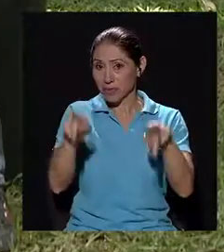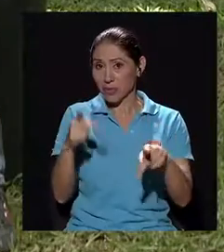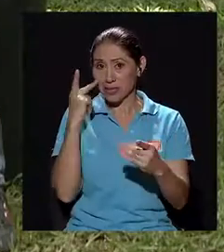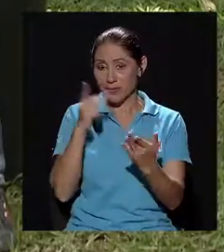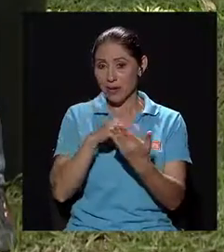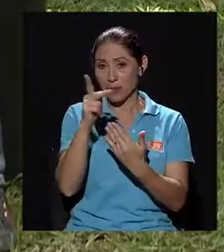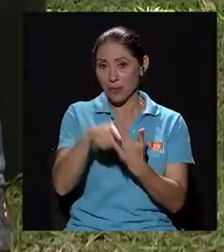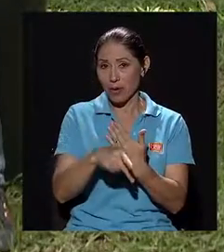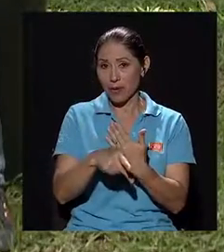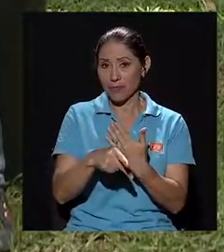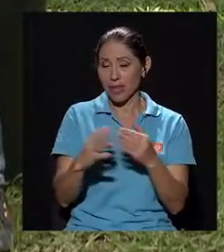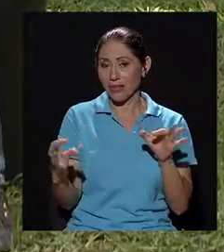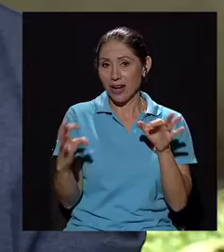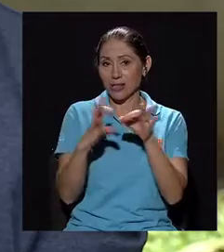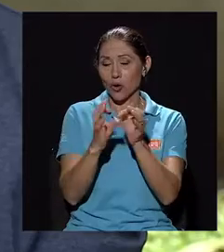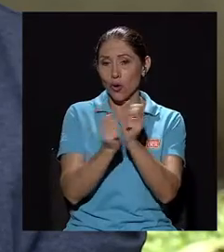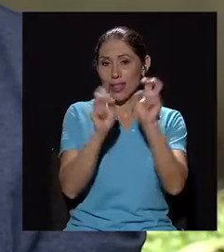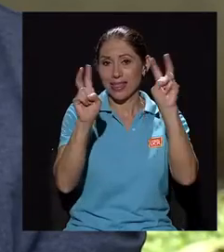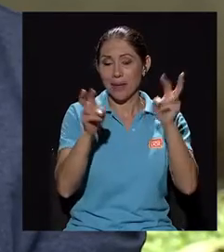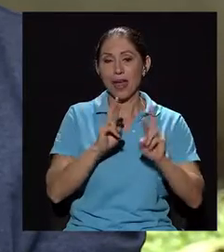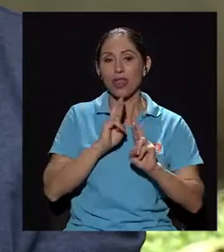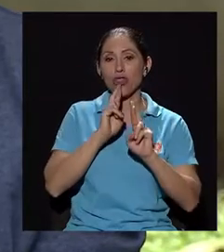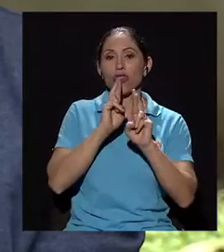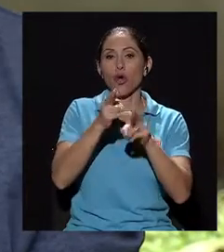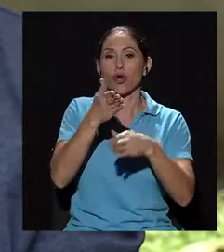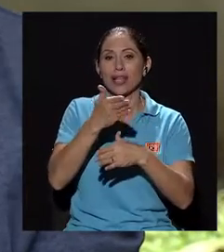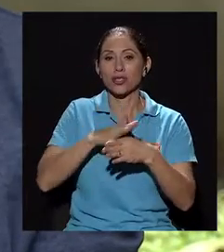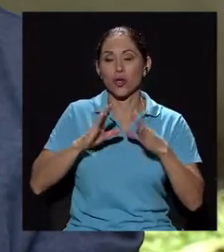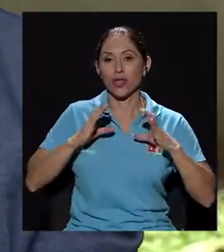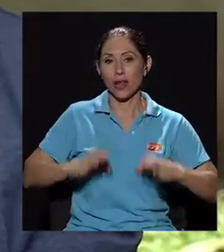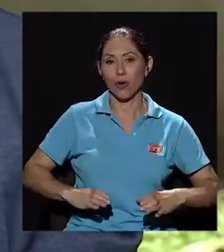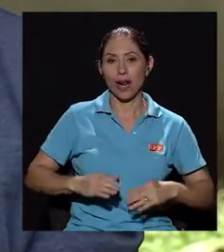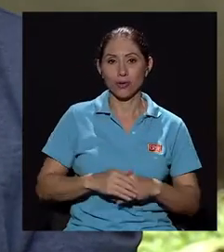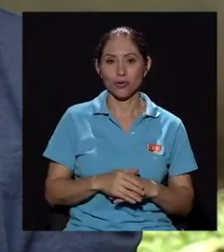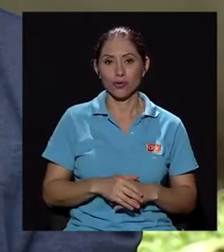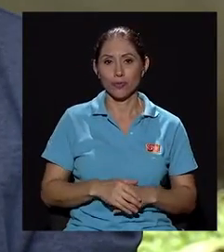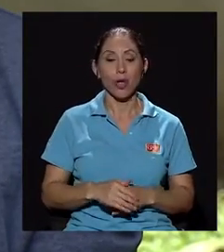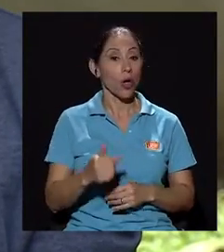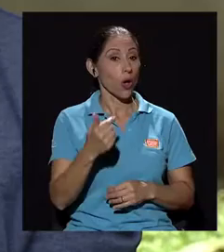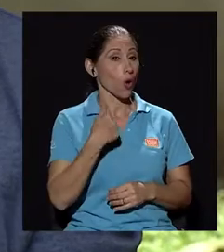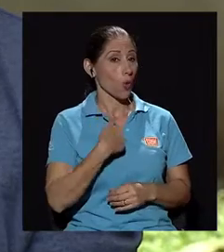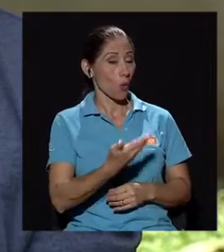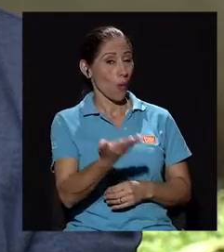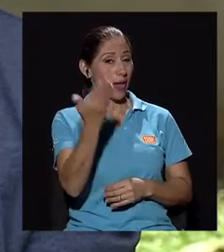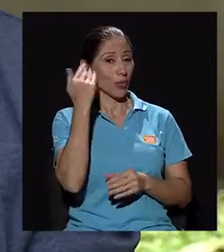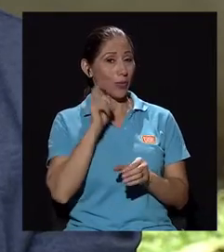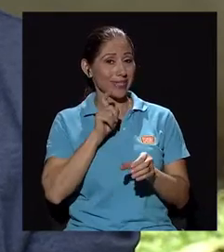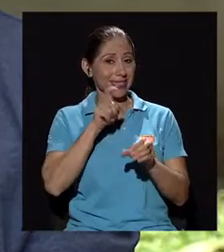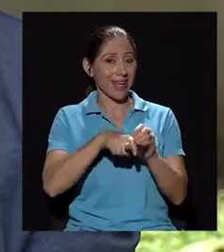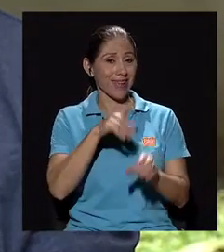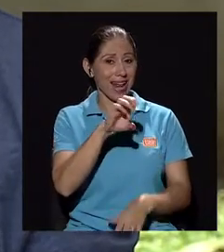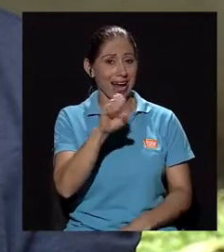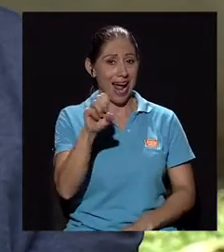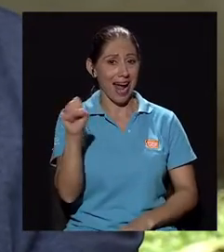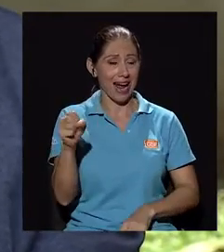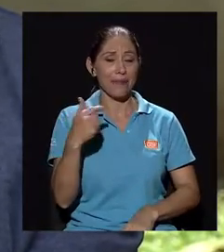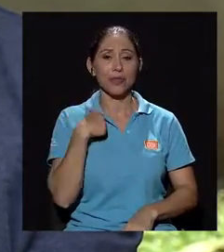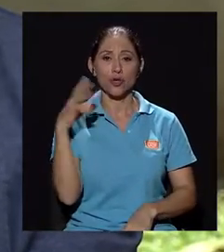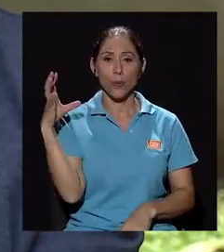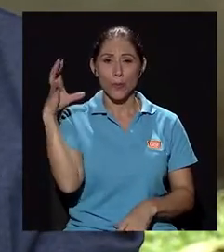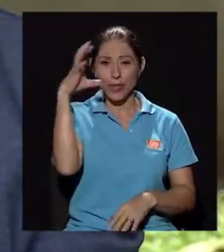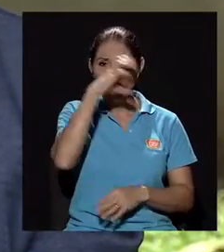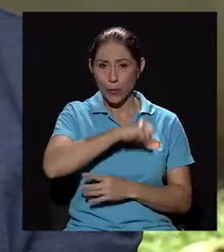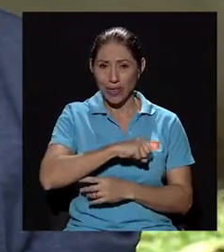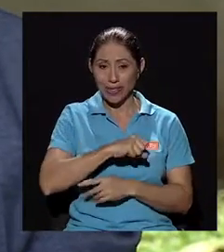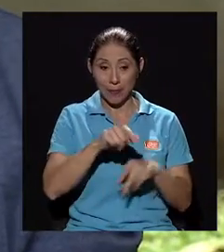relación al tema de la donación de órganos. Cuando estaba en la caja me di cuenta que muchas de las enfermedades que